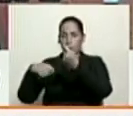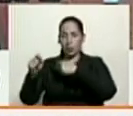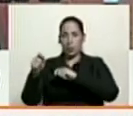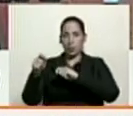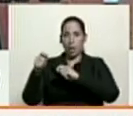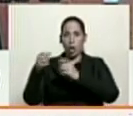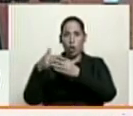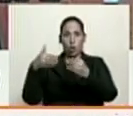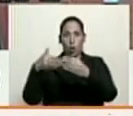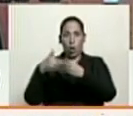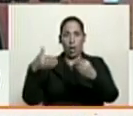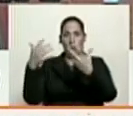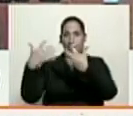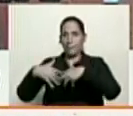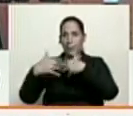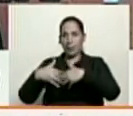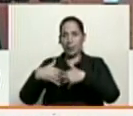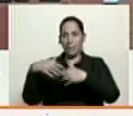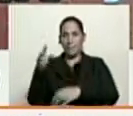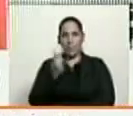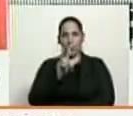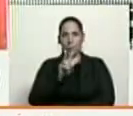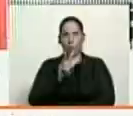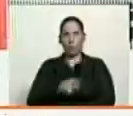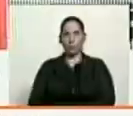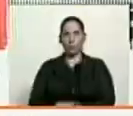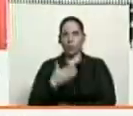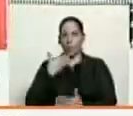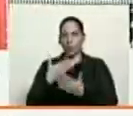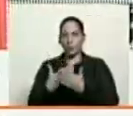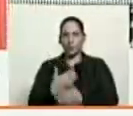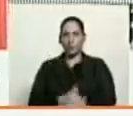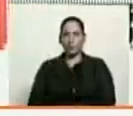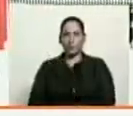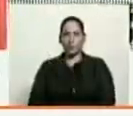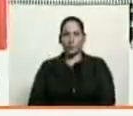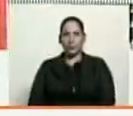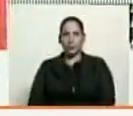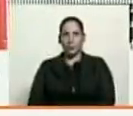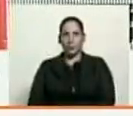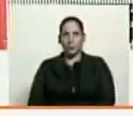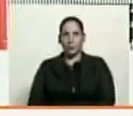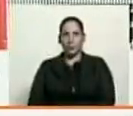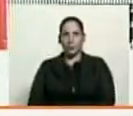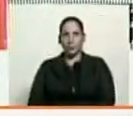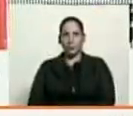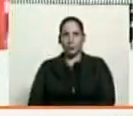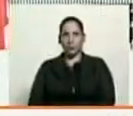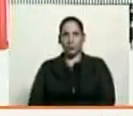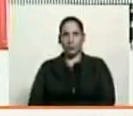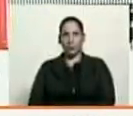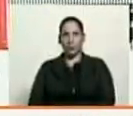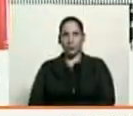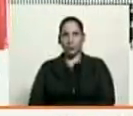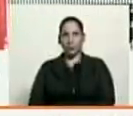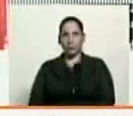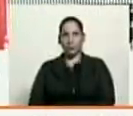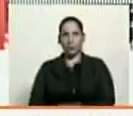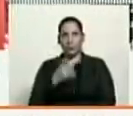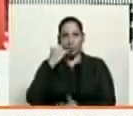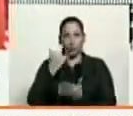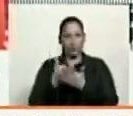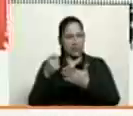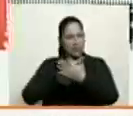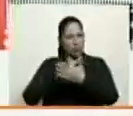las empresas venezolanas. Gracias. Gracias, Rafael. Un placer saludarte. Mira,